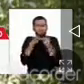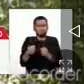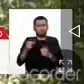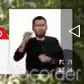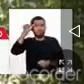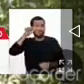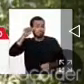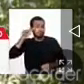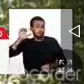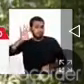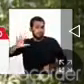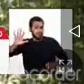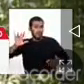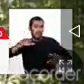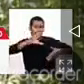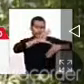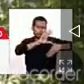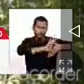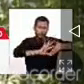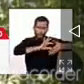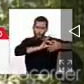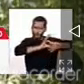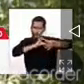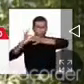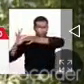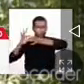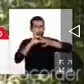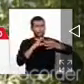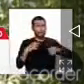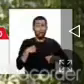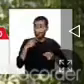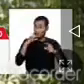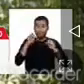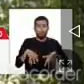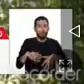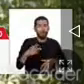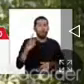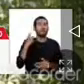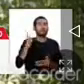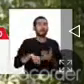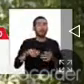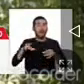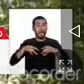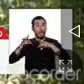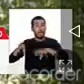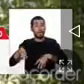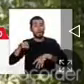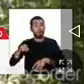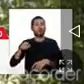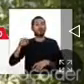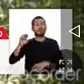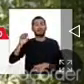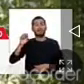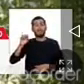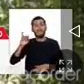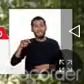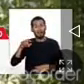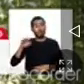en torno del Pacífico y en torno al comercio. Una de las cuales, por ejemplo, la de Australia, Nueva Zelanda, Singapur y